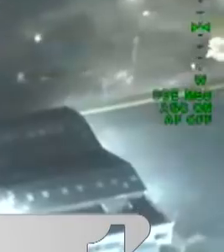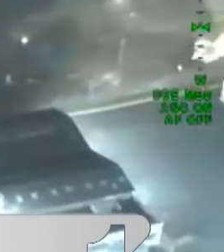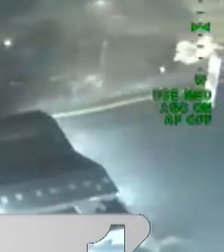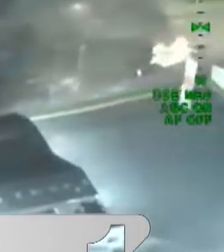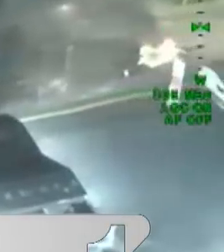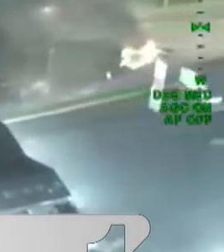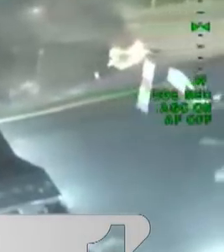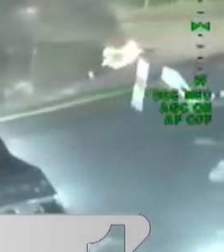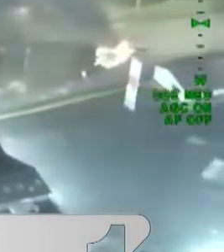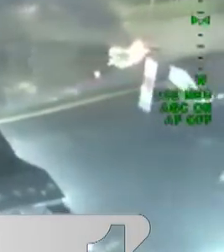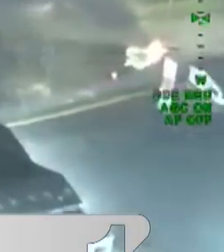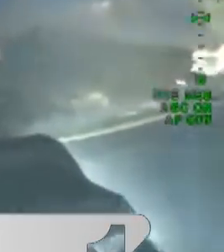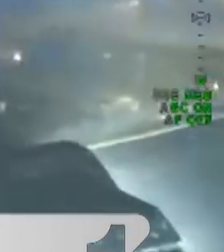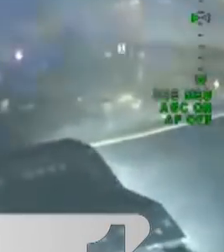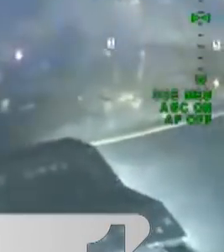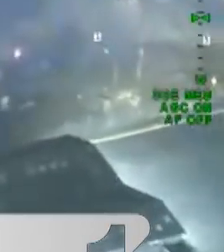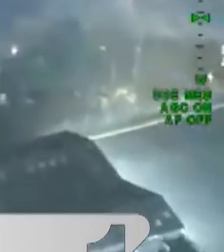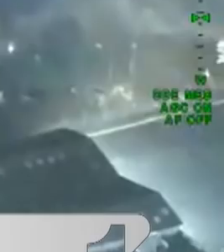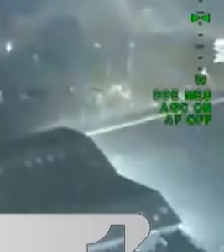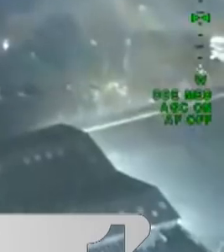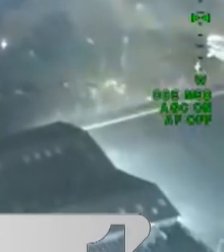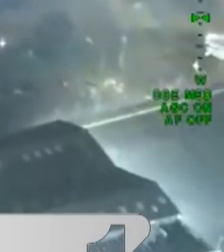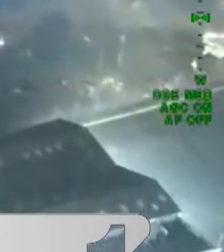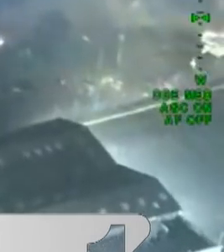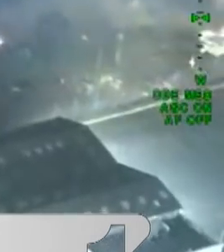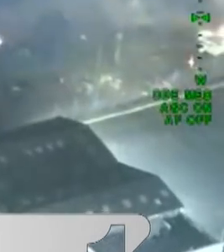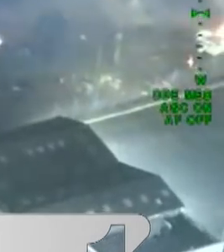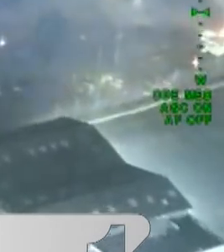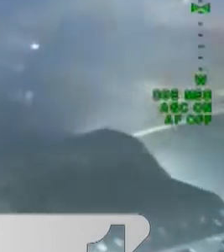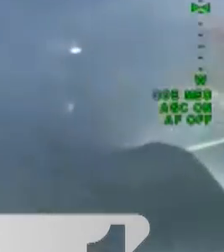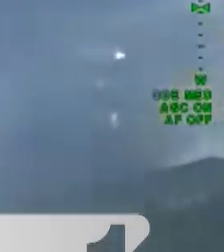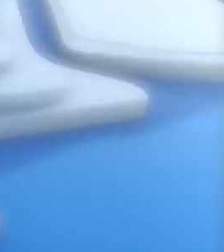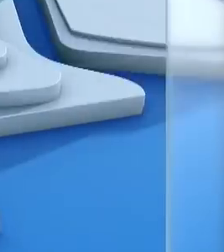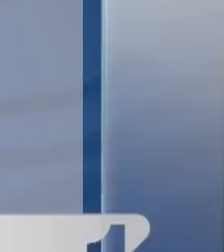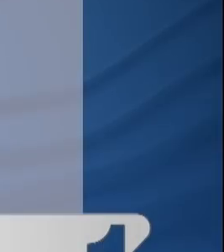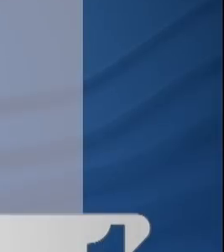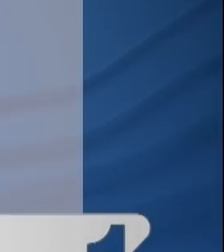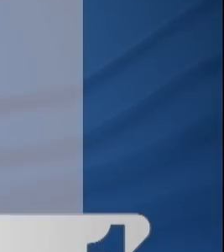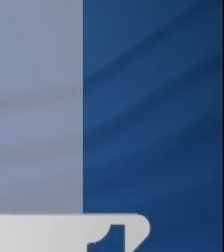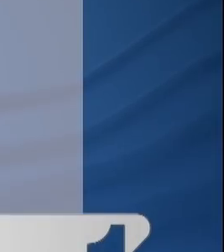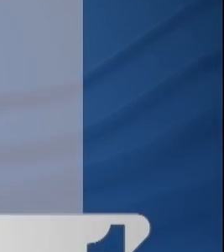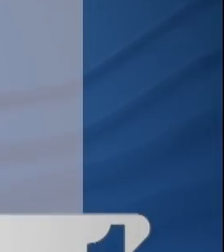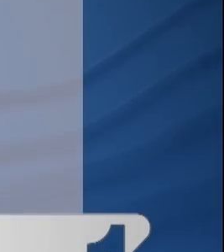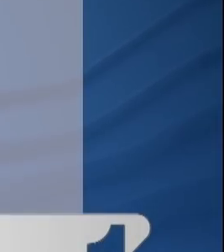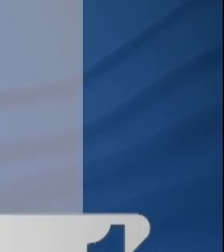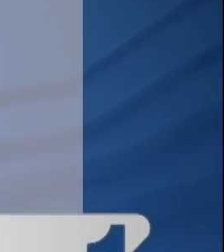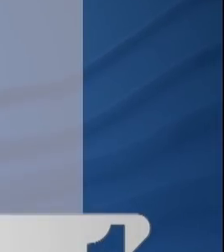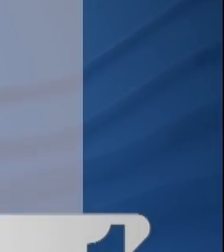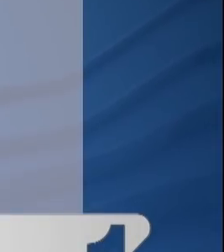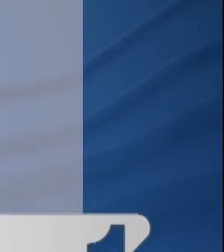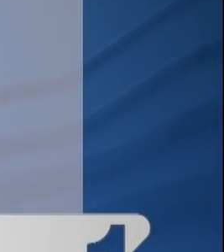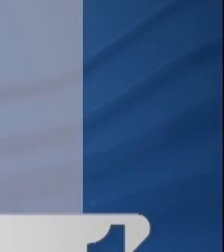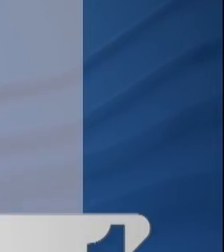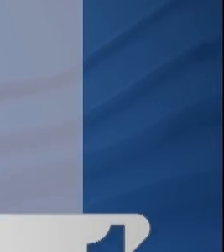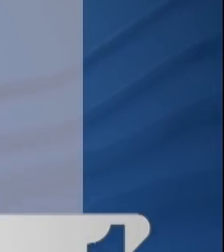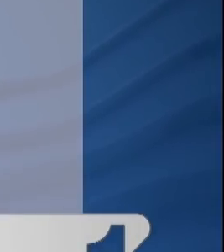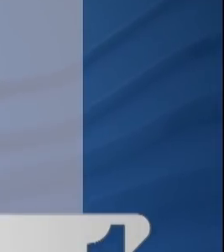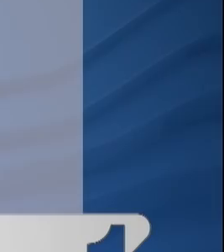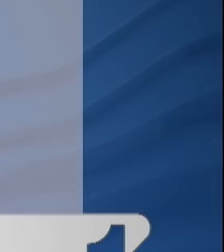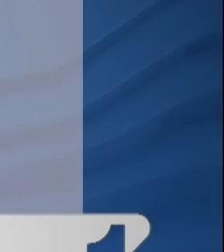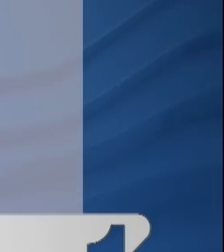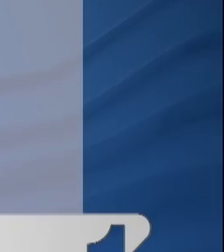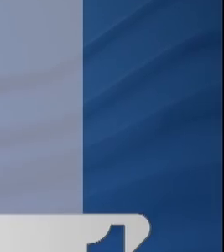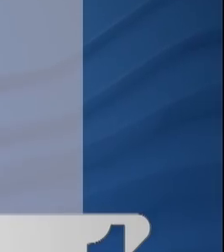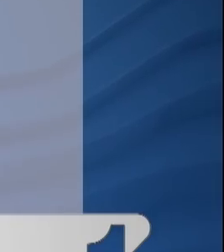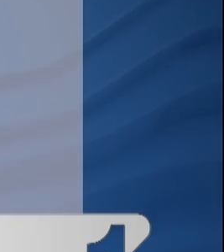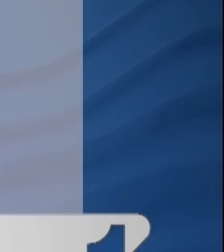2 fallecidos y más de 30 heridos. Queman la alcaldía. Polémica por video de militares y encapuchados en el